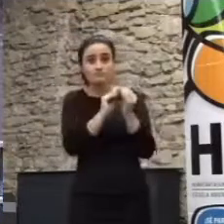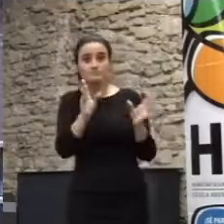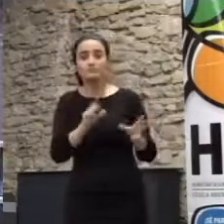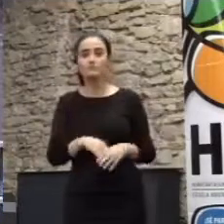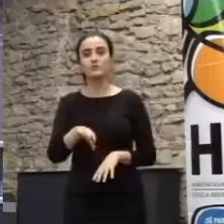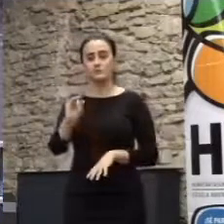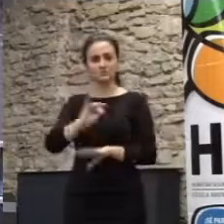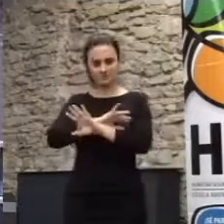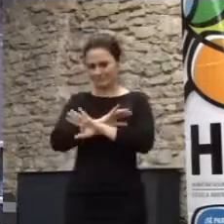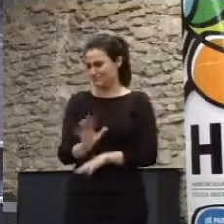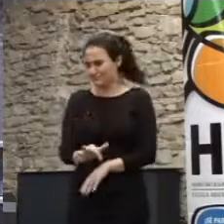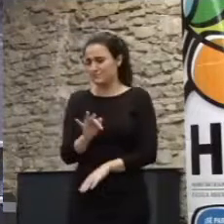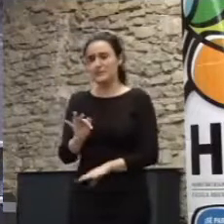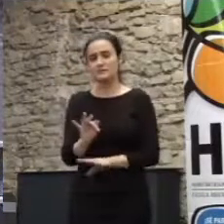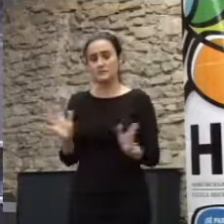se alargan